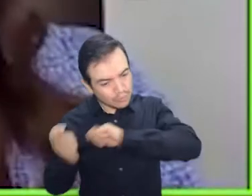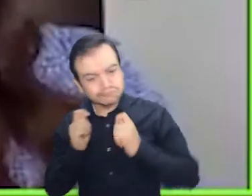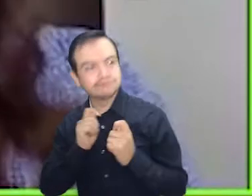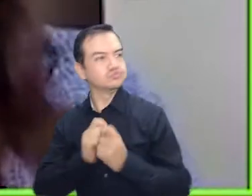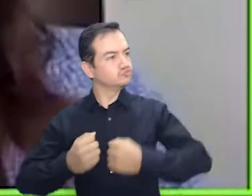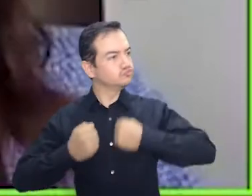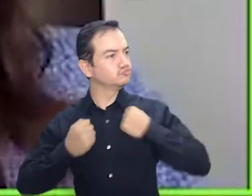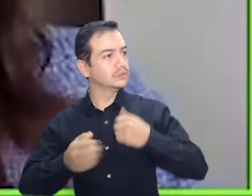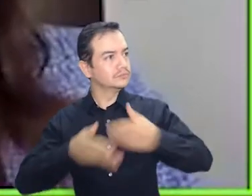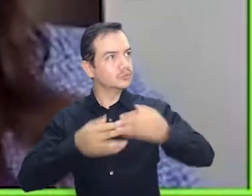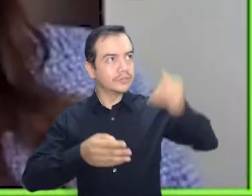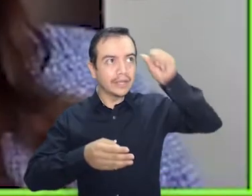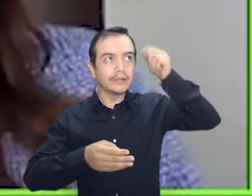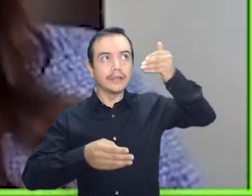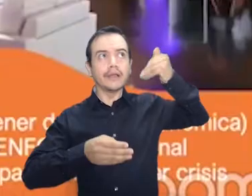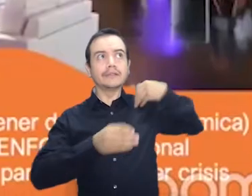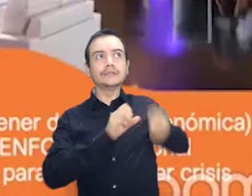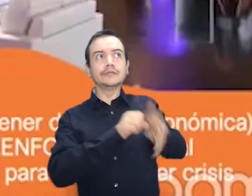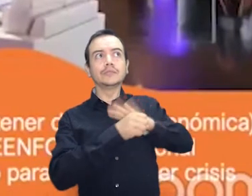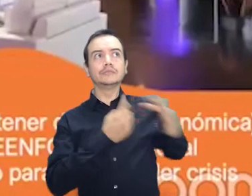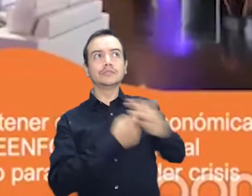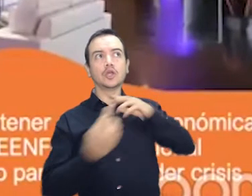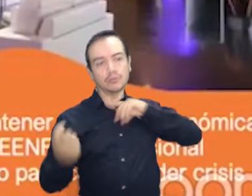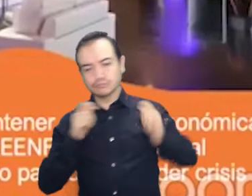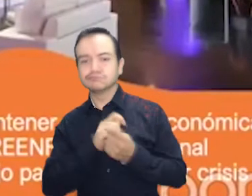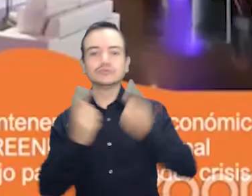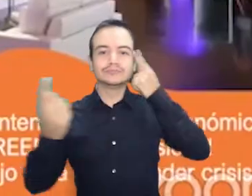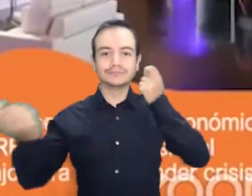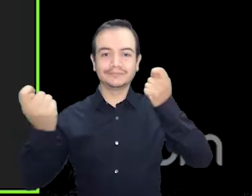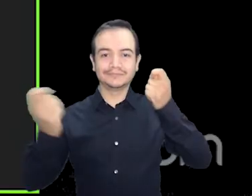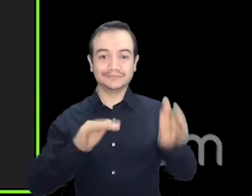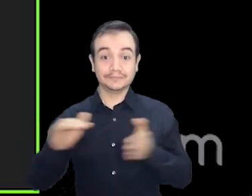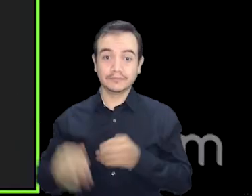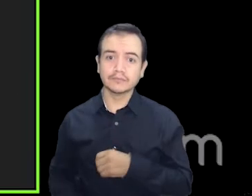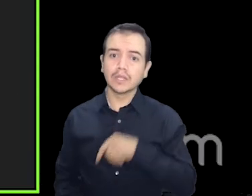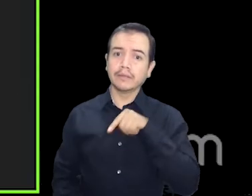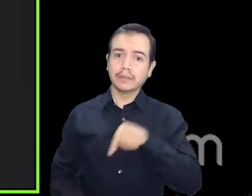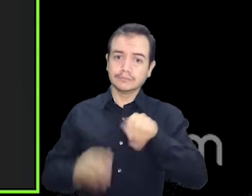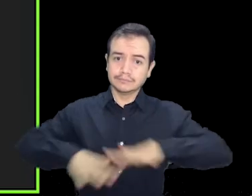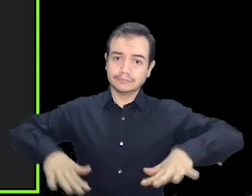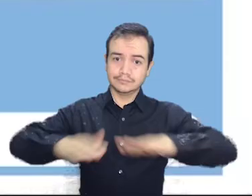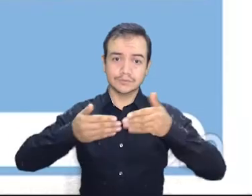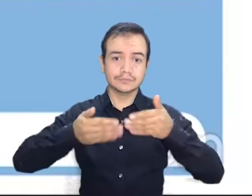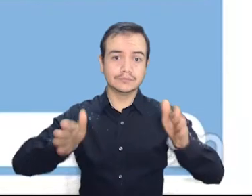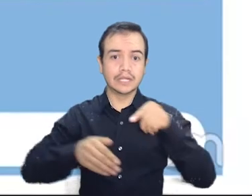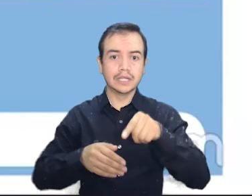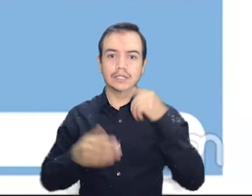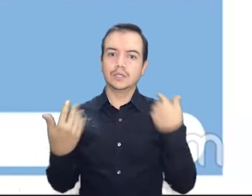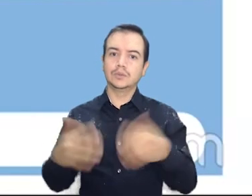a partir de las lecciones aprendidas. Este espacio académico contó con la moderación y la generación de importantes